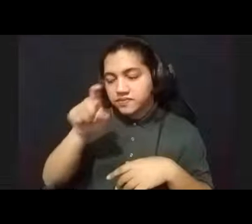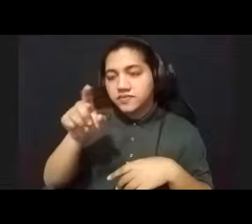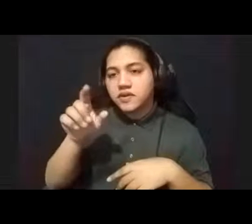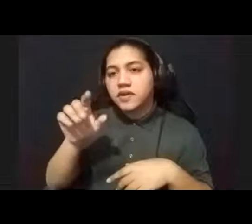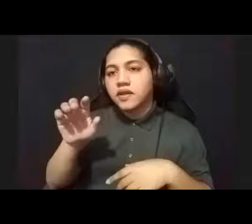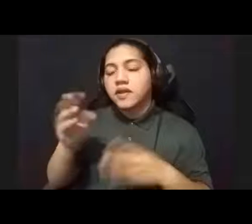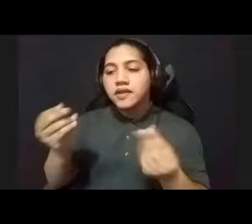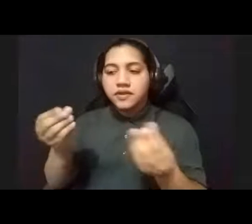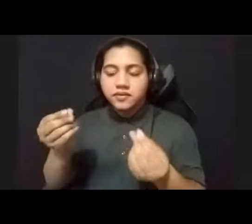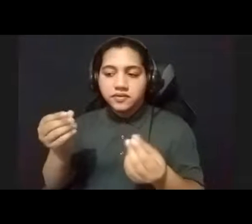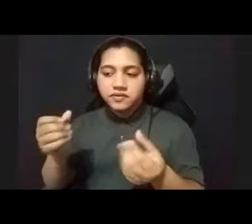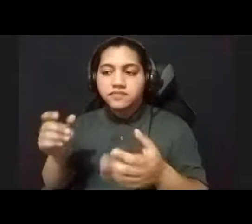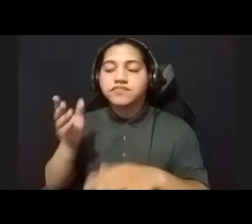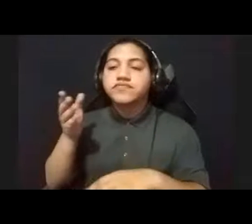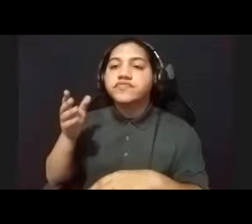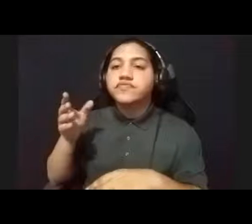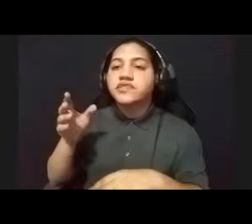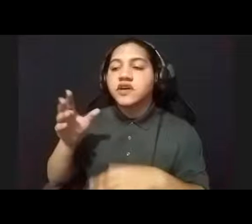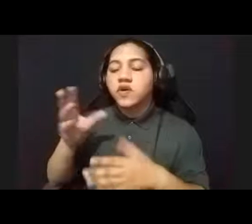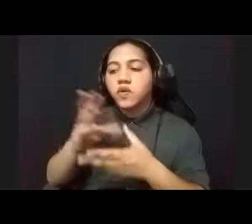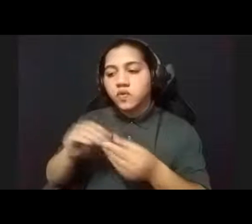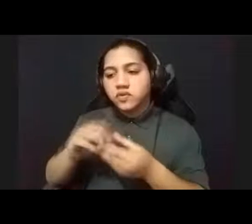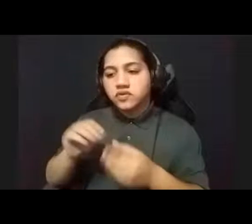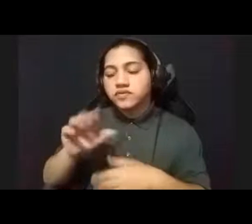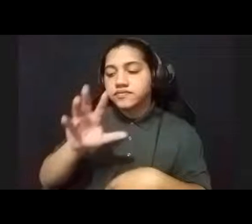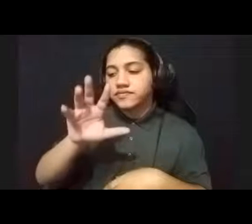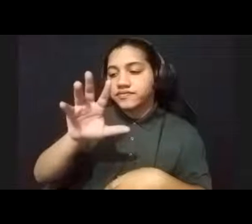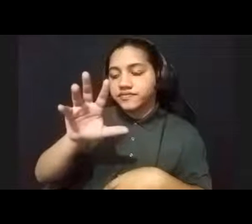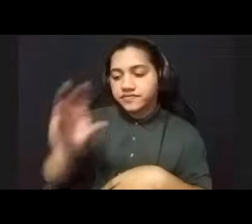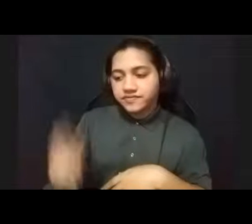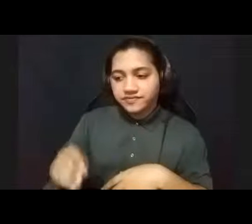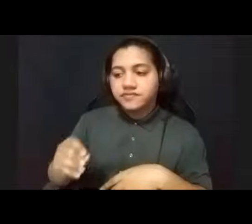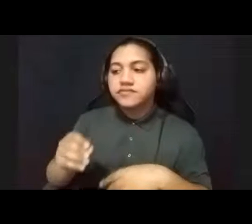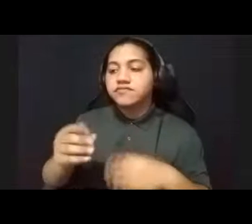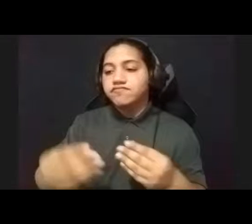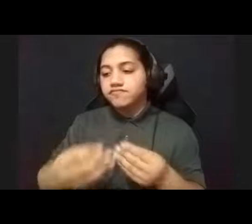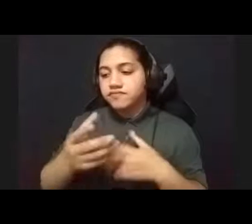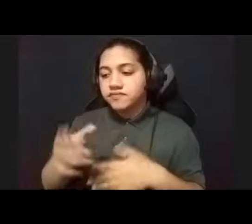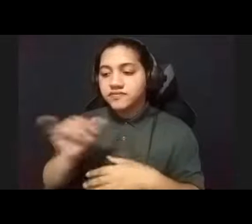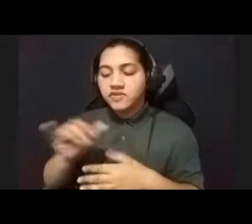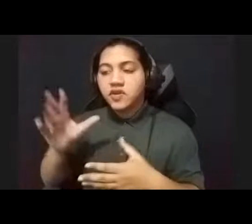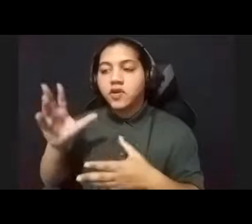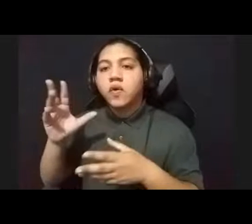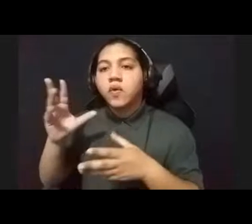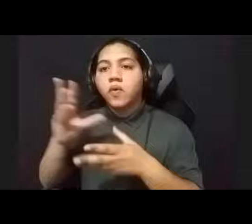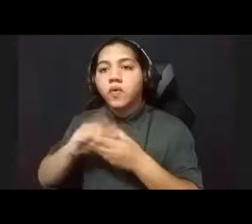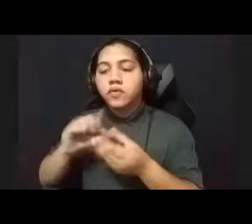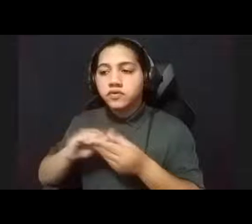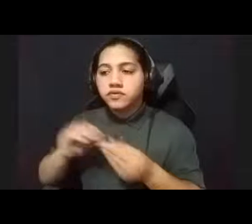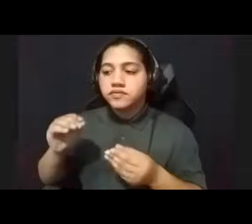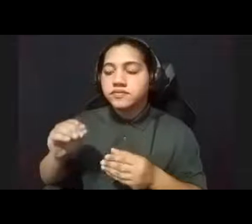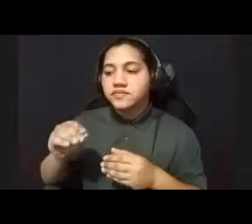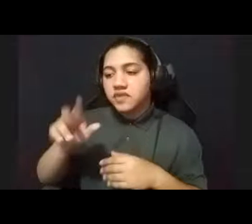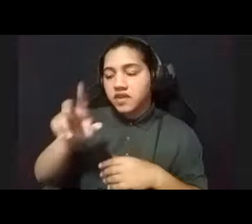cual hablaré en este espacio en el mes de octubre, y los cuentos de las brujas puertorriqueñas recopilados por don Teodoro